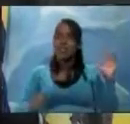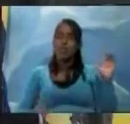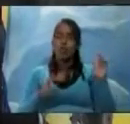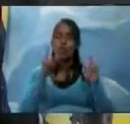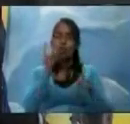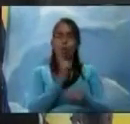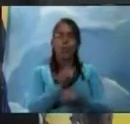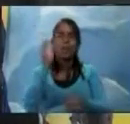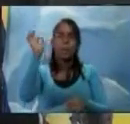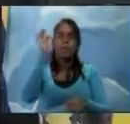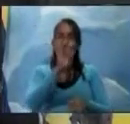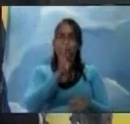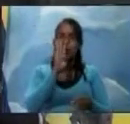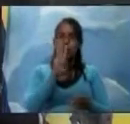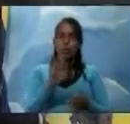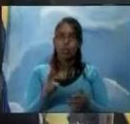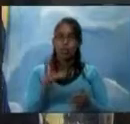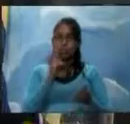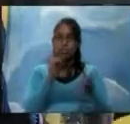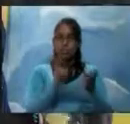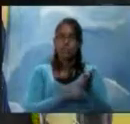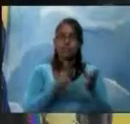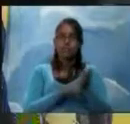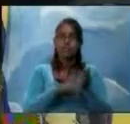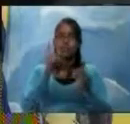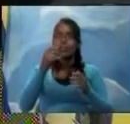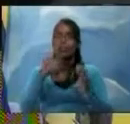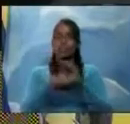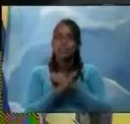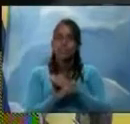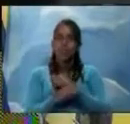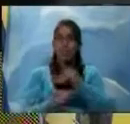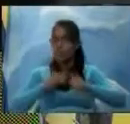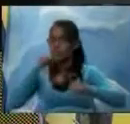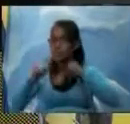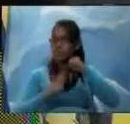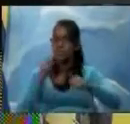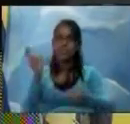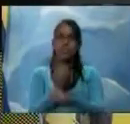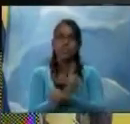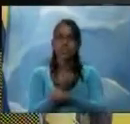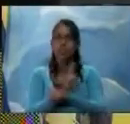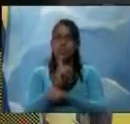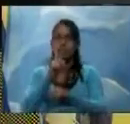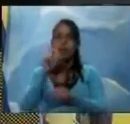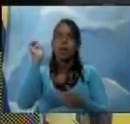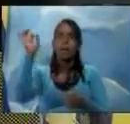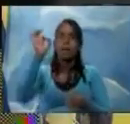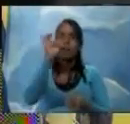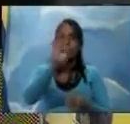predicó, le dijo las cuatro verdades, y ella salió corriendo inmediatamente a